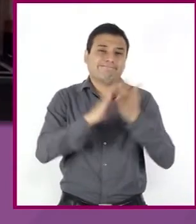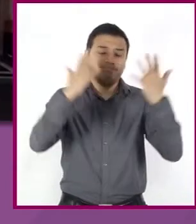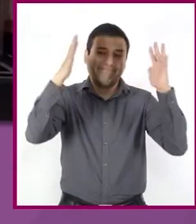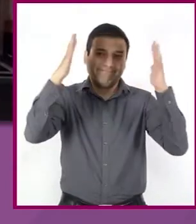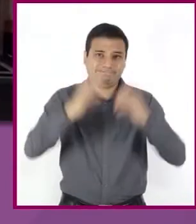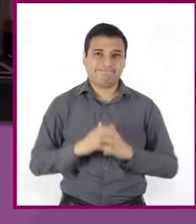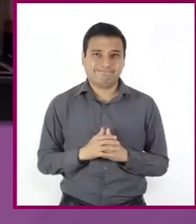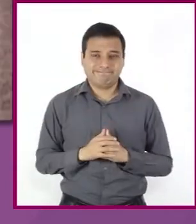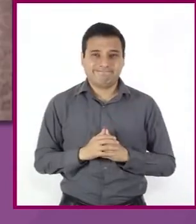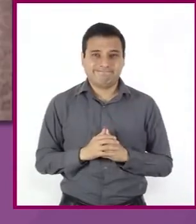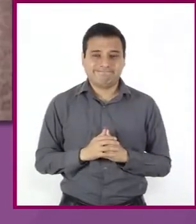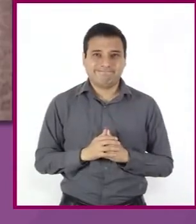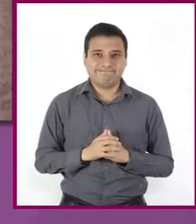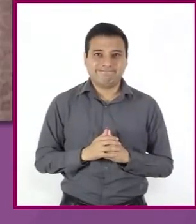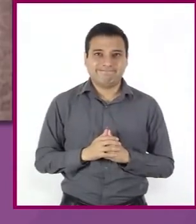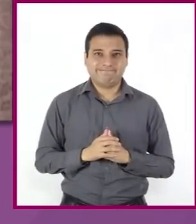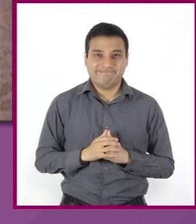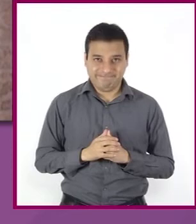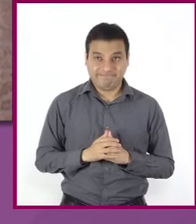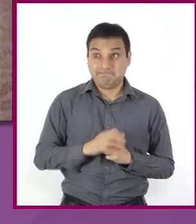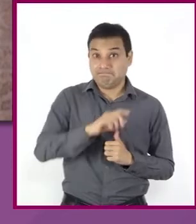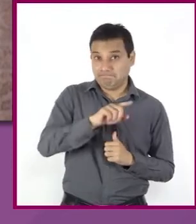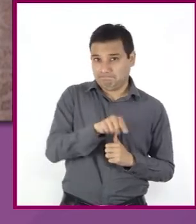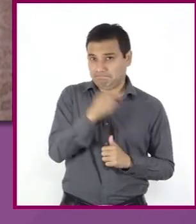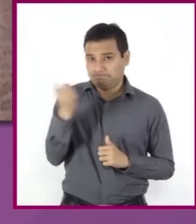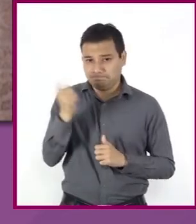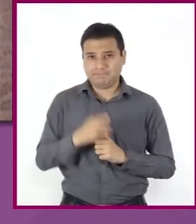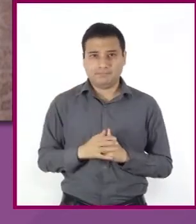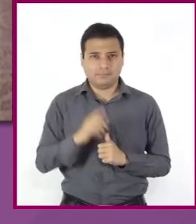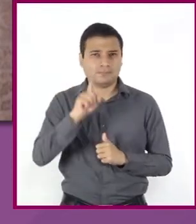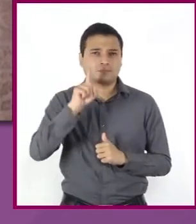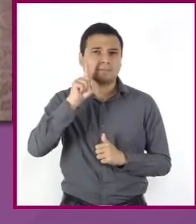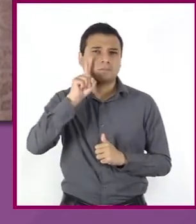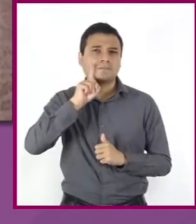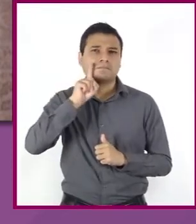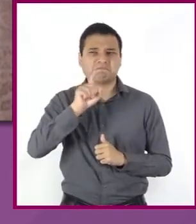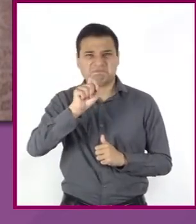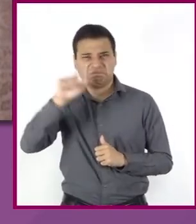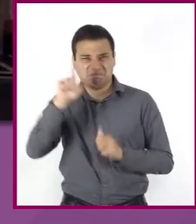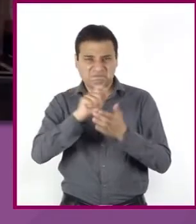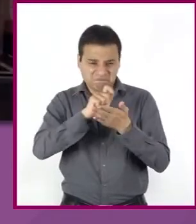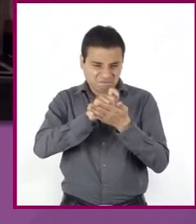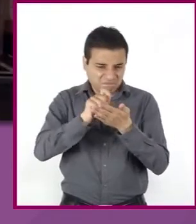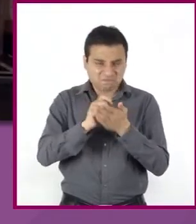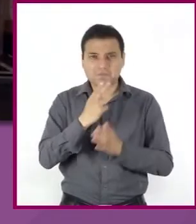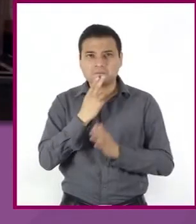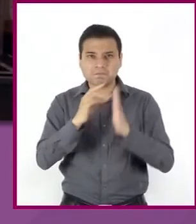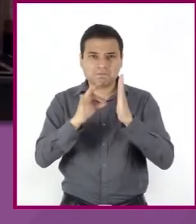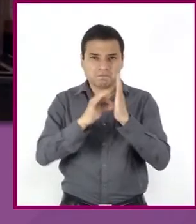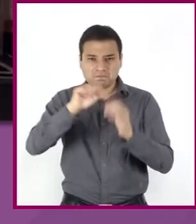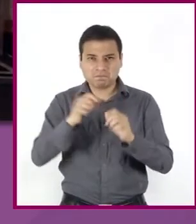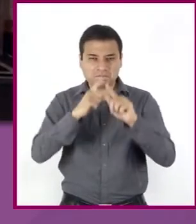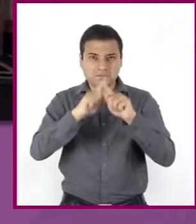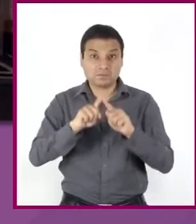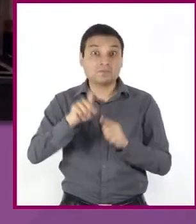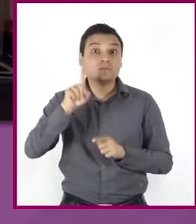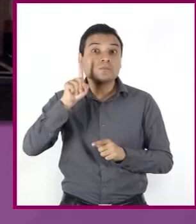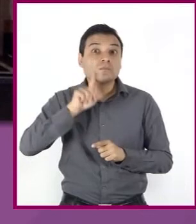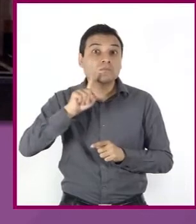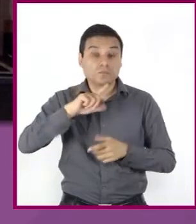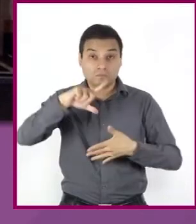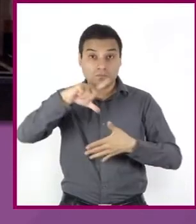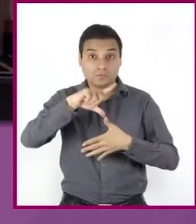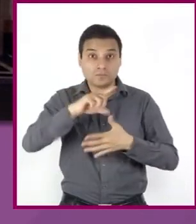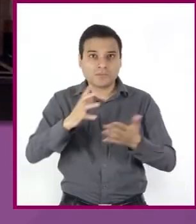Ha empleado con maestría la puntuación en sus textos y la primera latinoamericana en